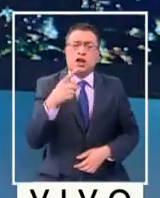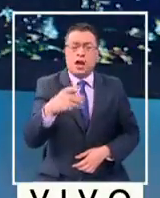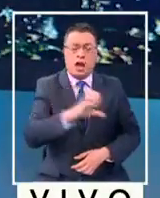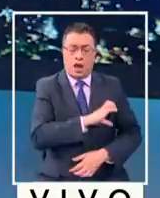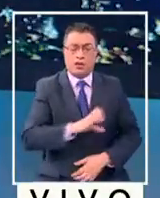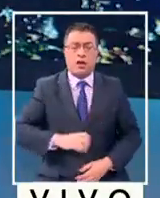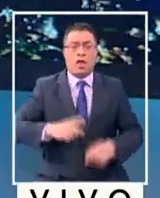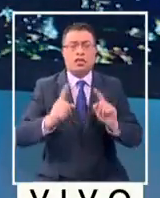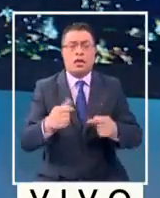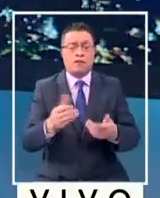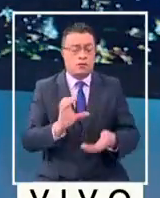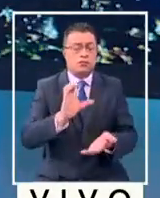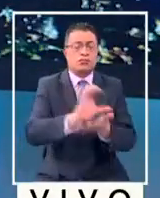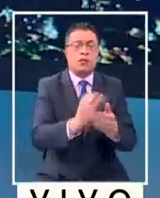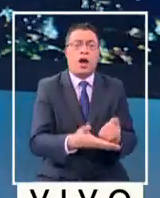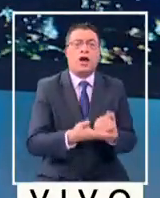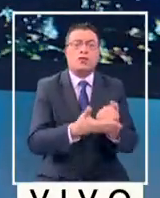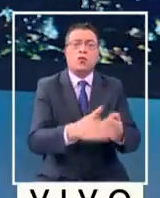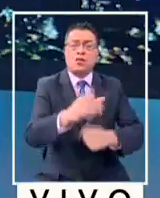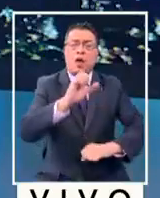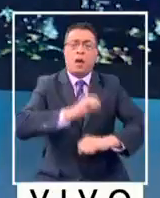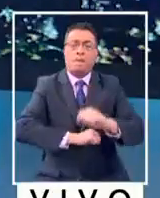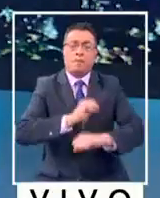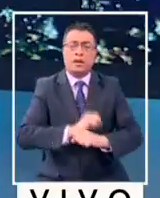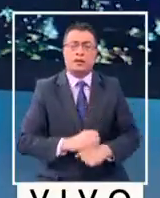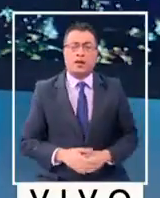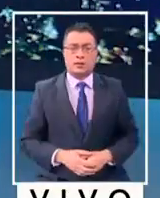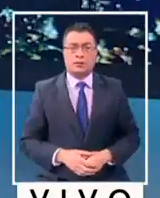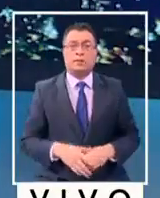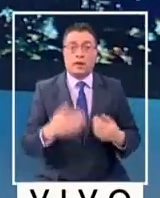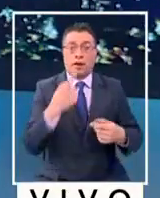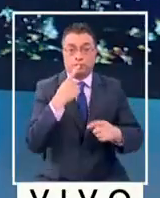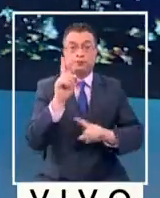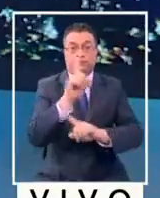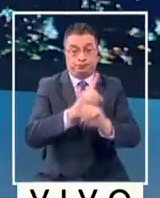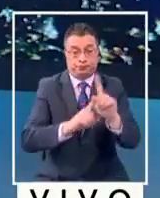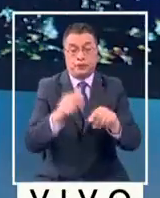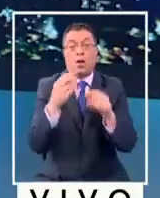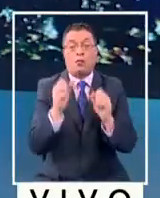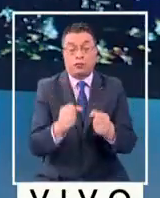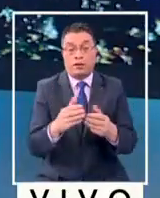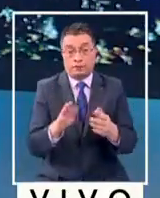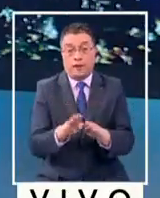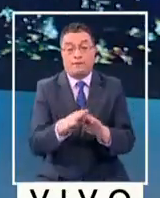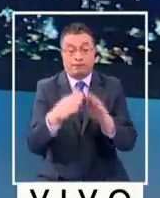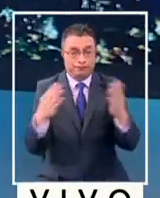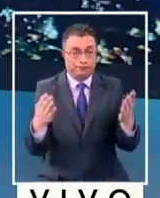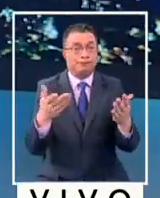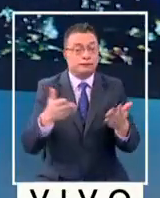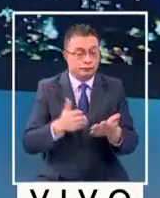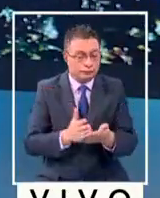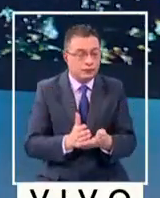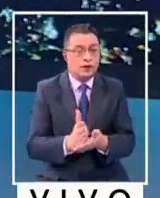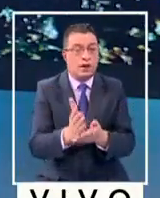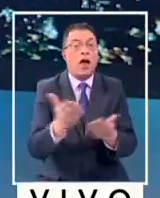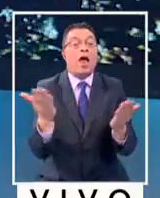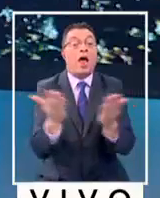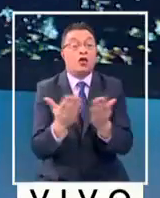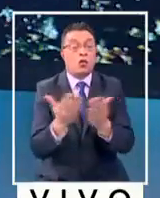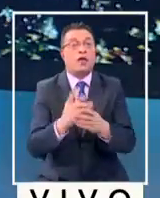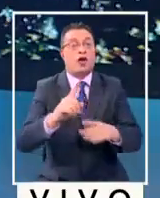debe ayudar a financiar una empresa? Argumentos que son las llaves que podrían abrir las puertas para que los